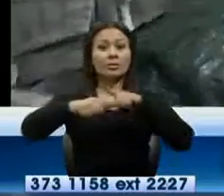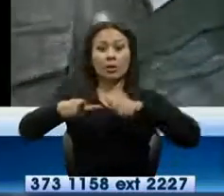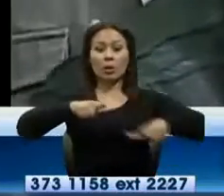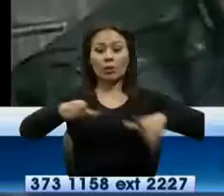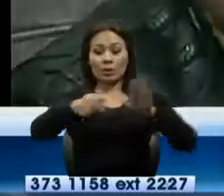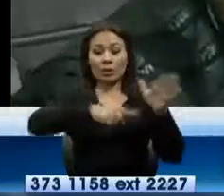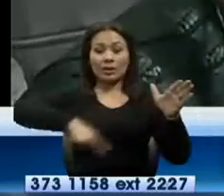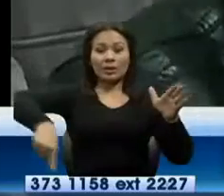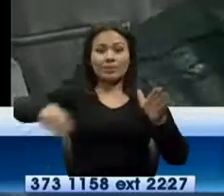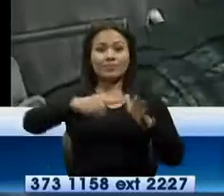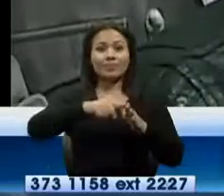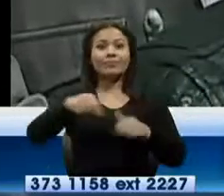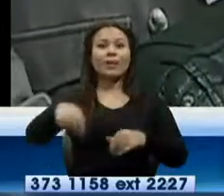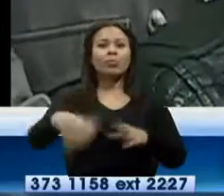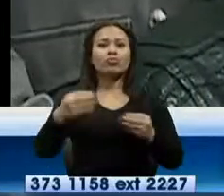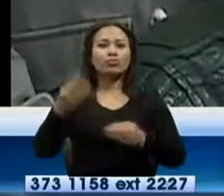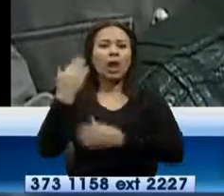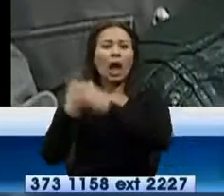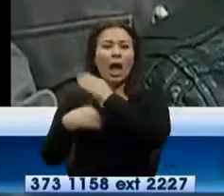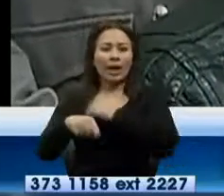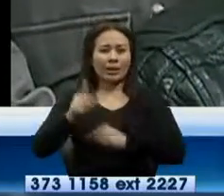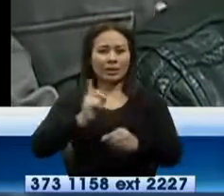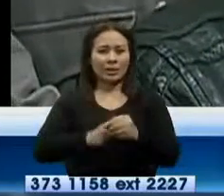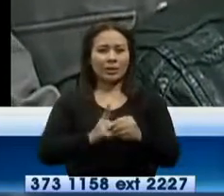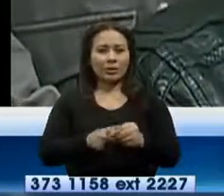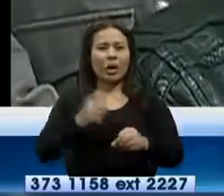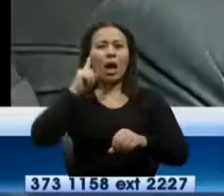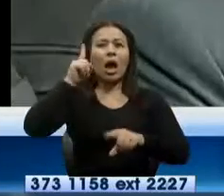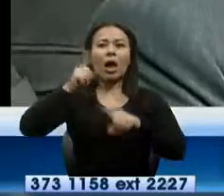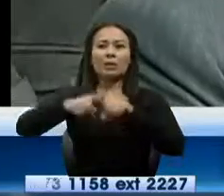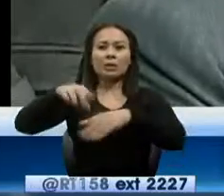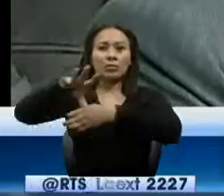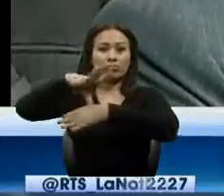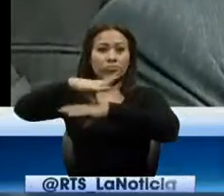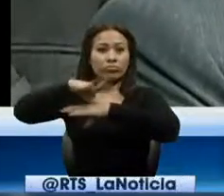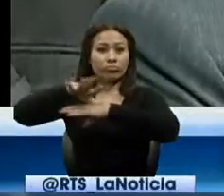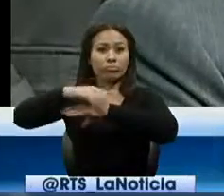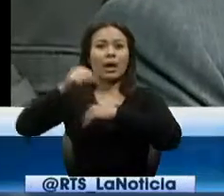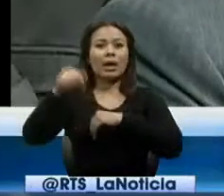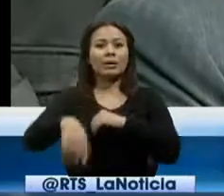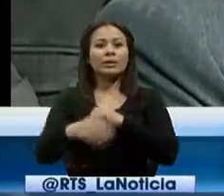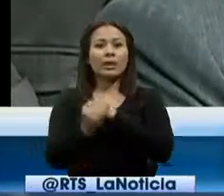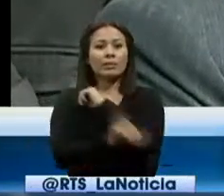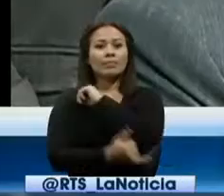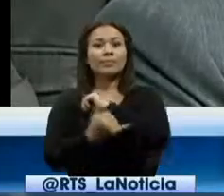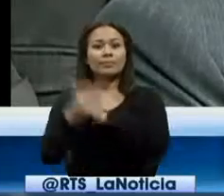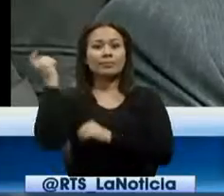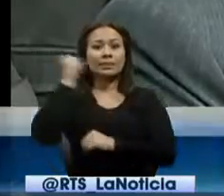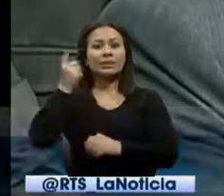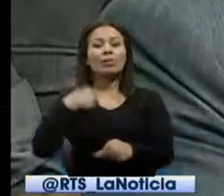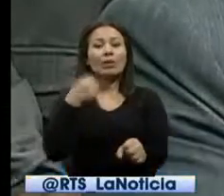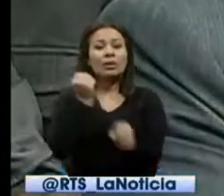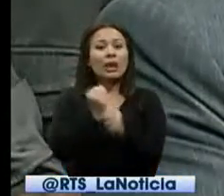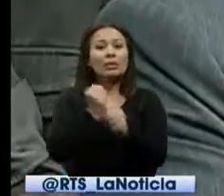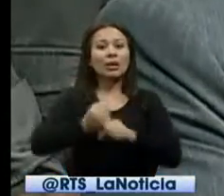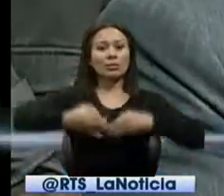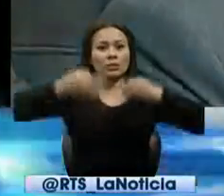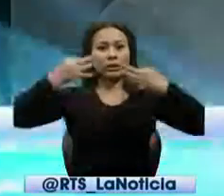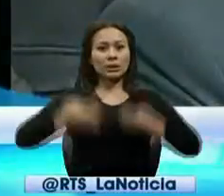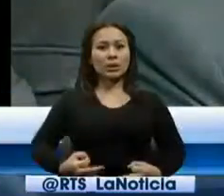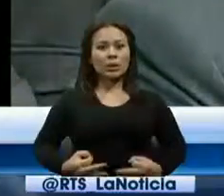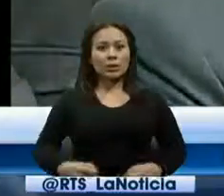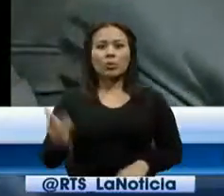en una muestra, dicen, de rechazo a las políticas del régimen. Aquí en el país necesitamos empleo seguro.